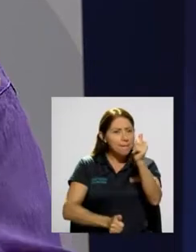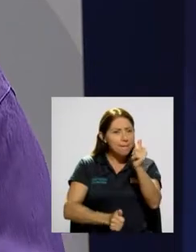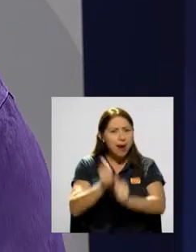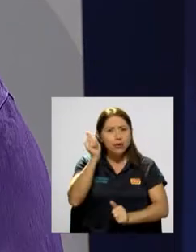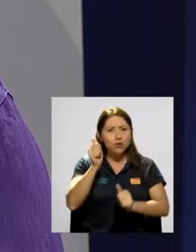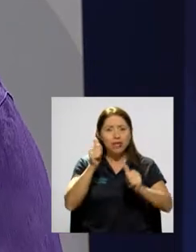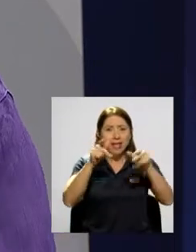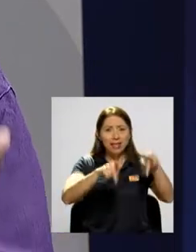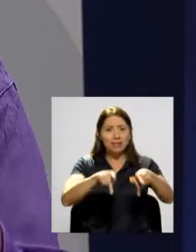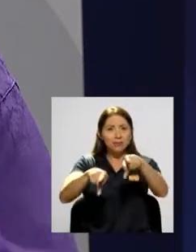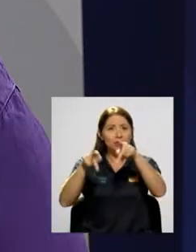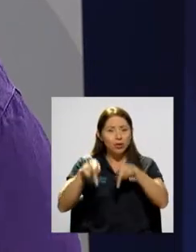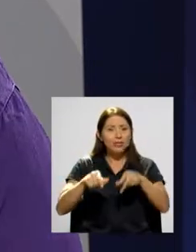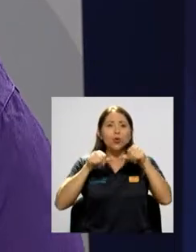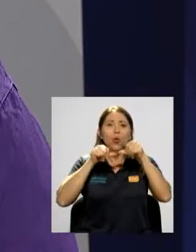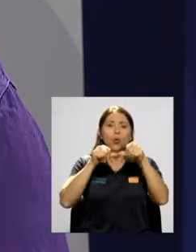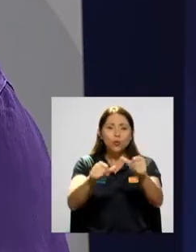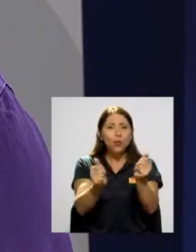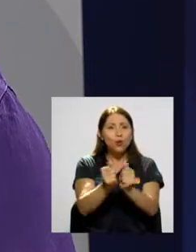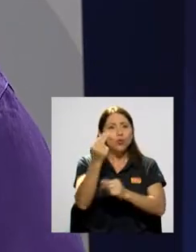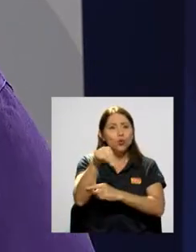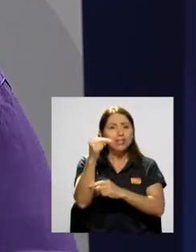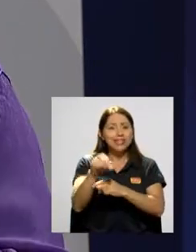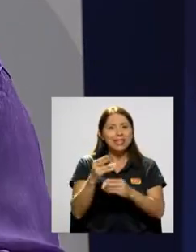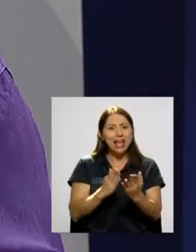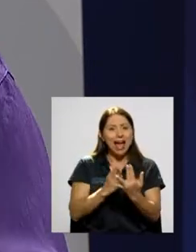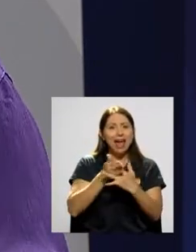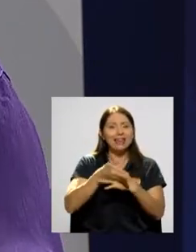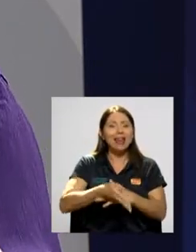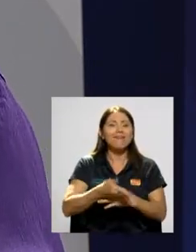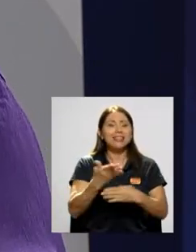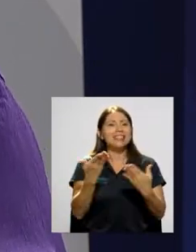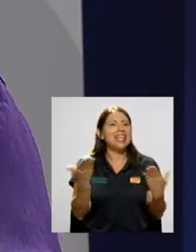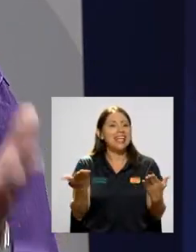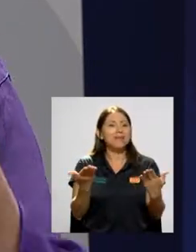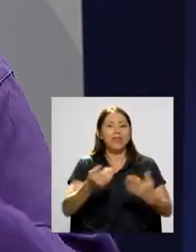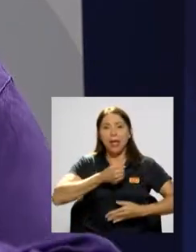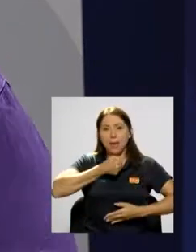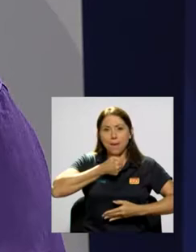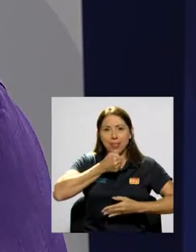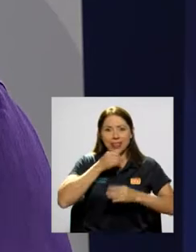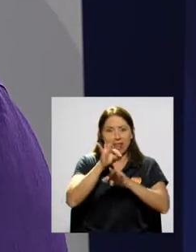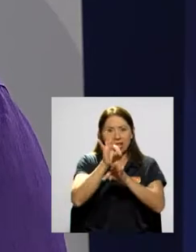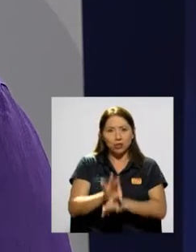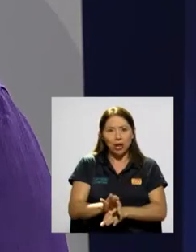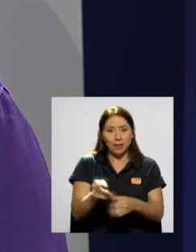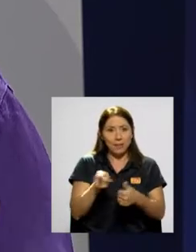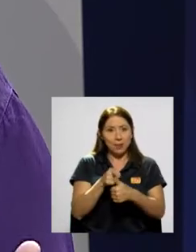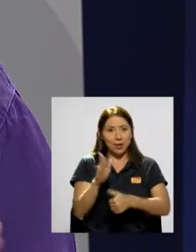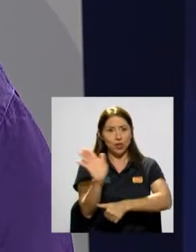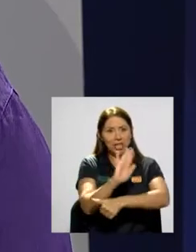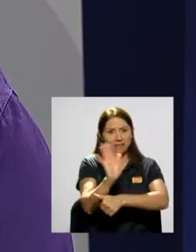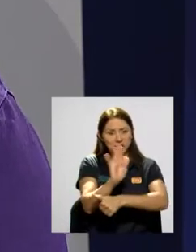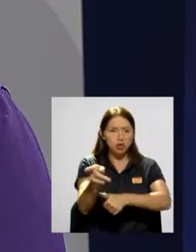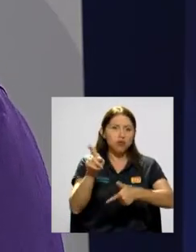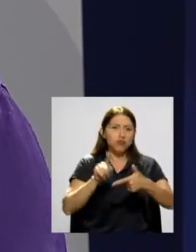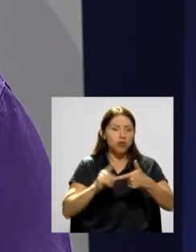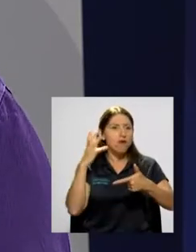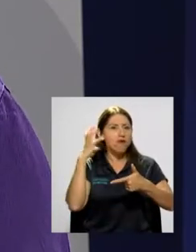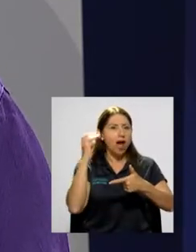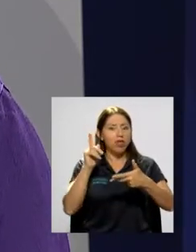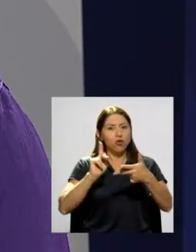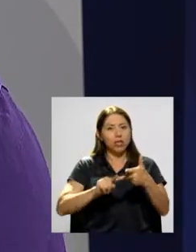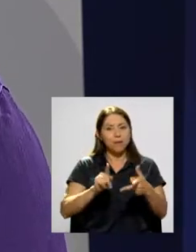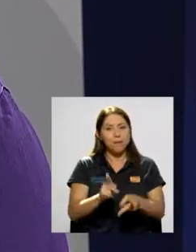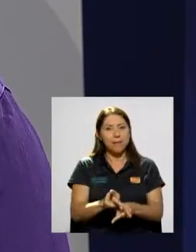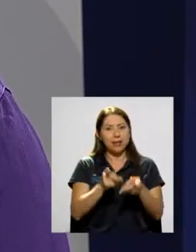y recibiendo noticias por medio de lo que es prensa tradicional, centralmente televisión en primer lugar, y en segundo lugar otros medios como radio y prensa